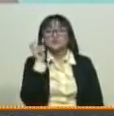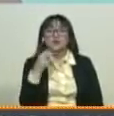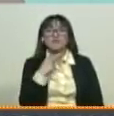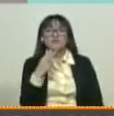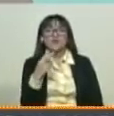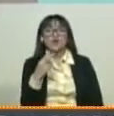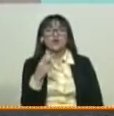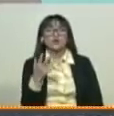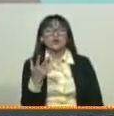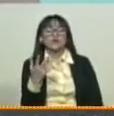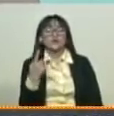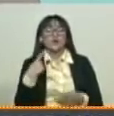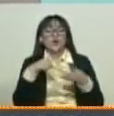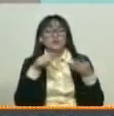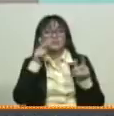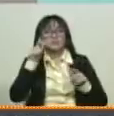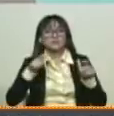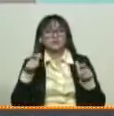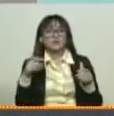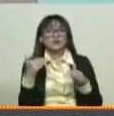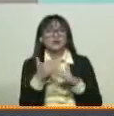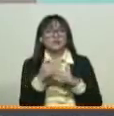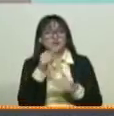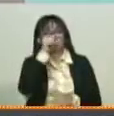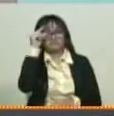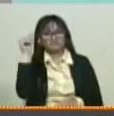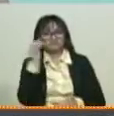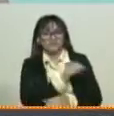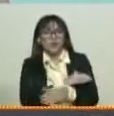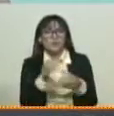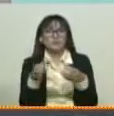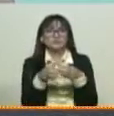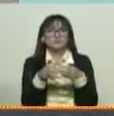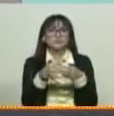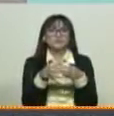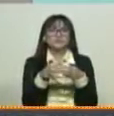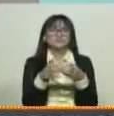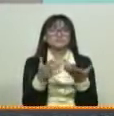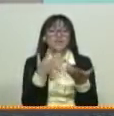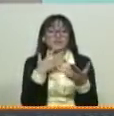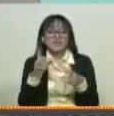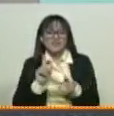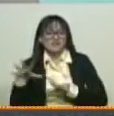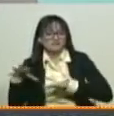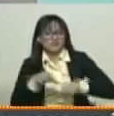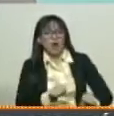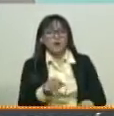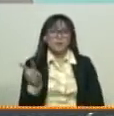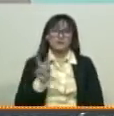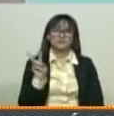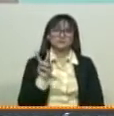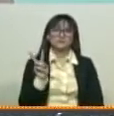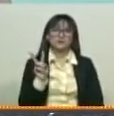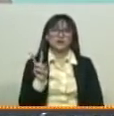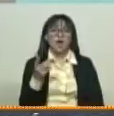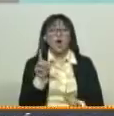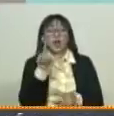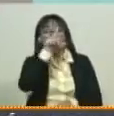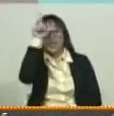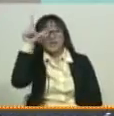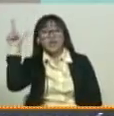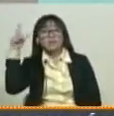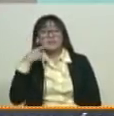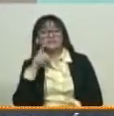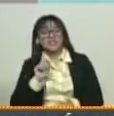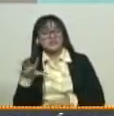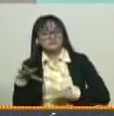seres deleznables, como es el caso del señor Borges, que va a decir hay que invadir a Venezuela, o el señor Ledesma que dice hay que invadir a